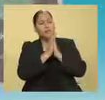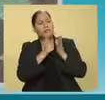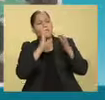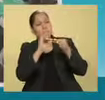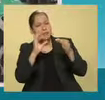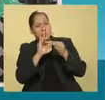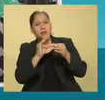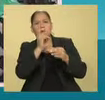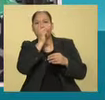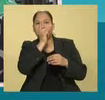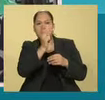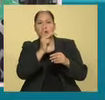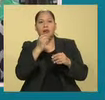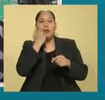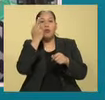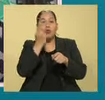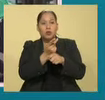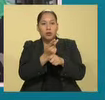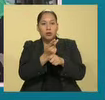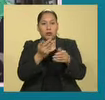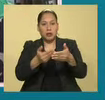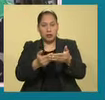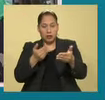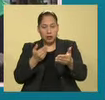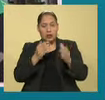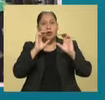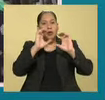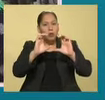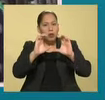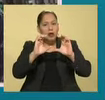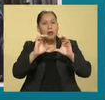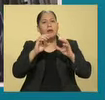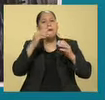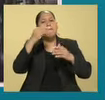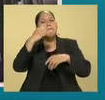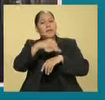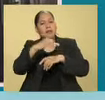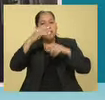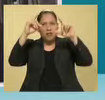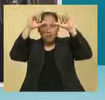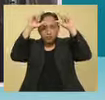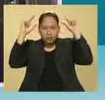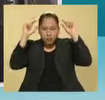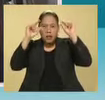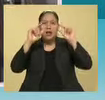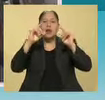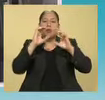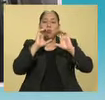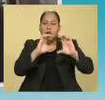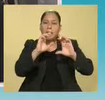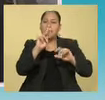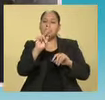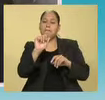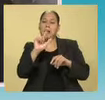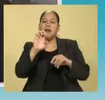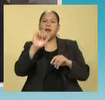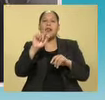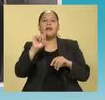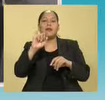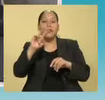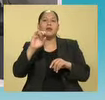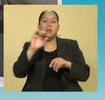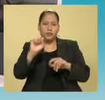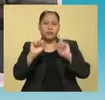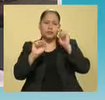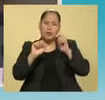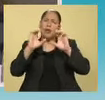maneja el término la ley de voluntad anticipada de cuidados paliativos. ¿Qué son los cuidados paliativos? Efectivamente, la